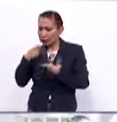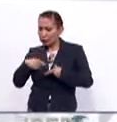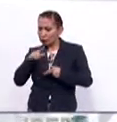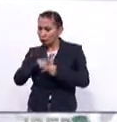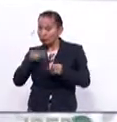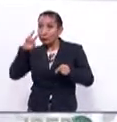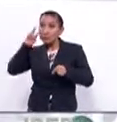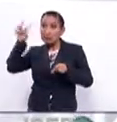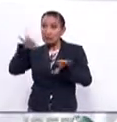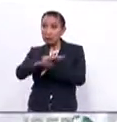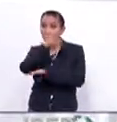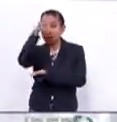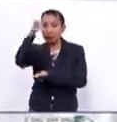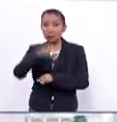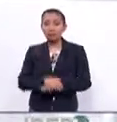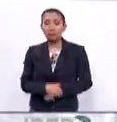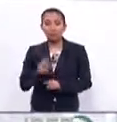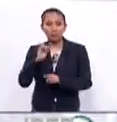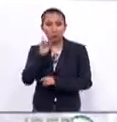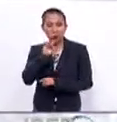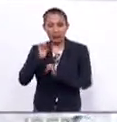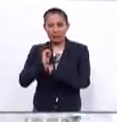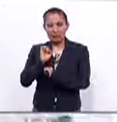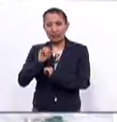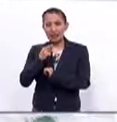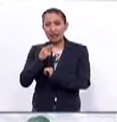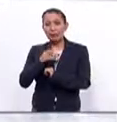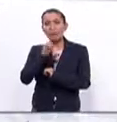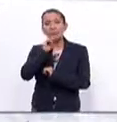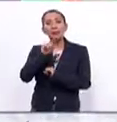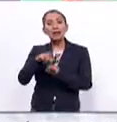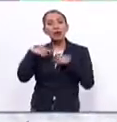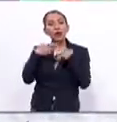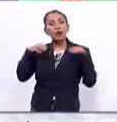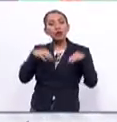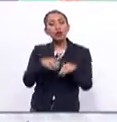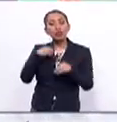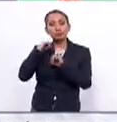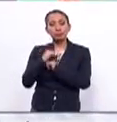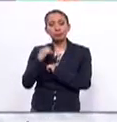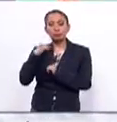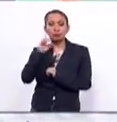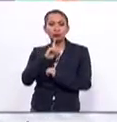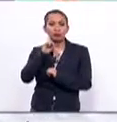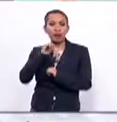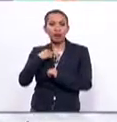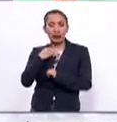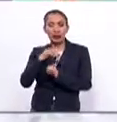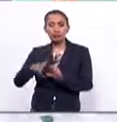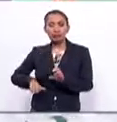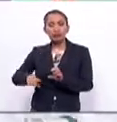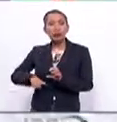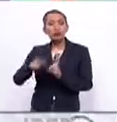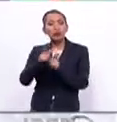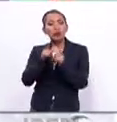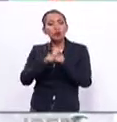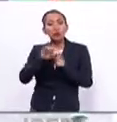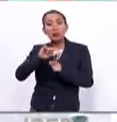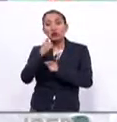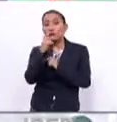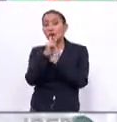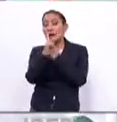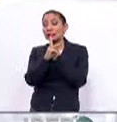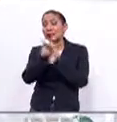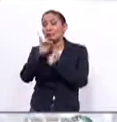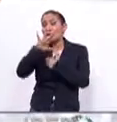frente al cambio climático. La titular de la CEGIP también encabezó el encuentro de ministros y ministras de trabajo y delegaciones de 21 países